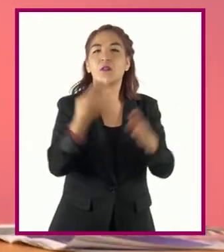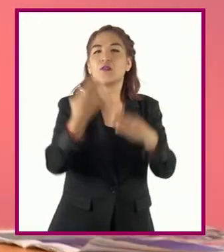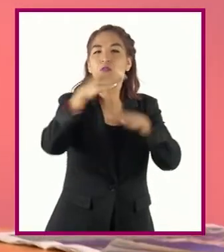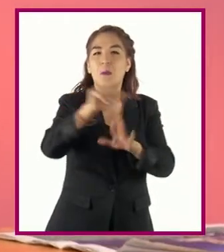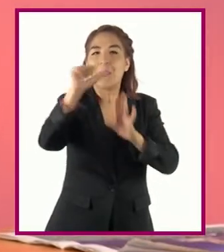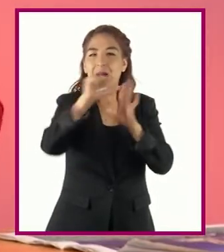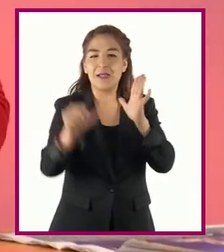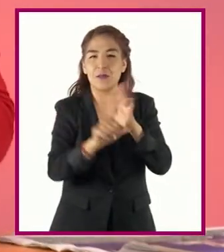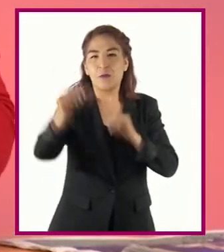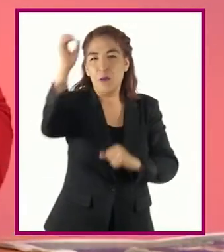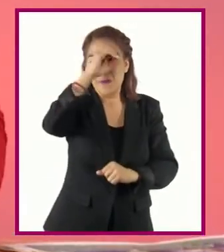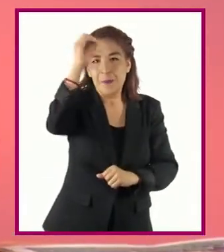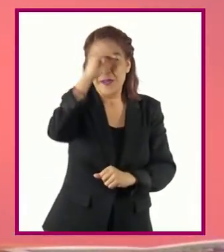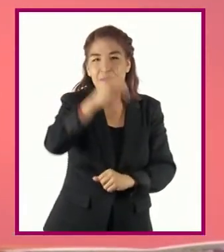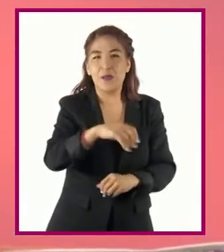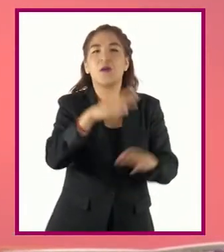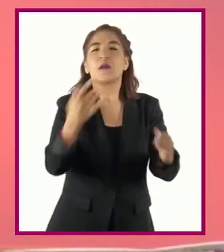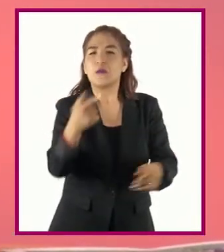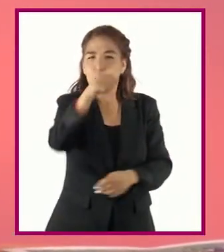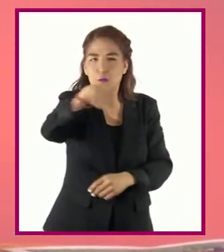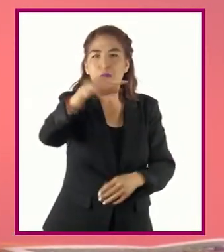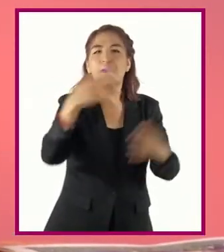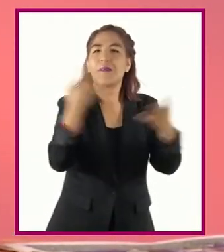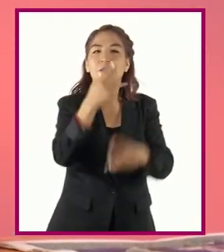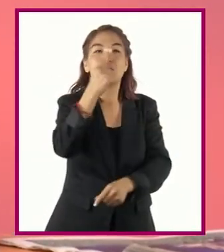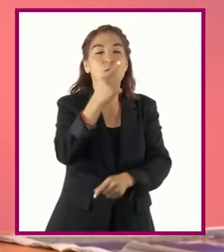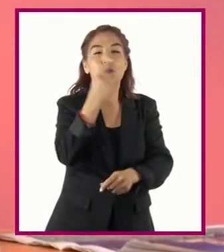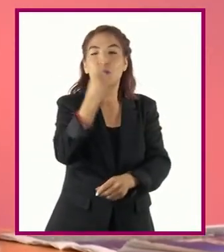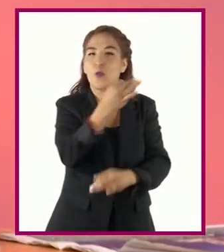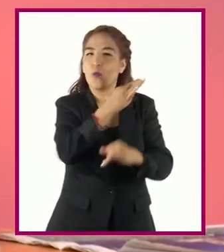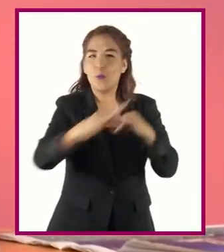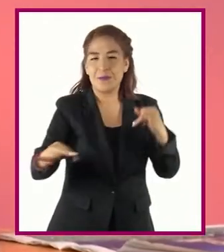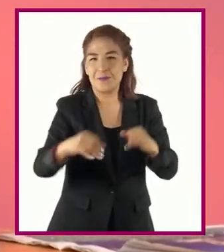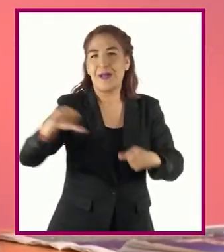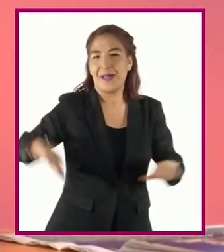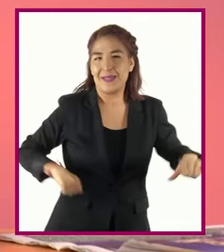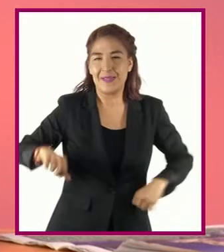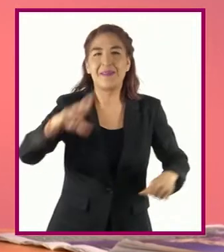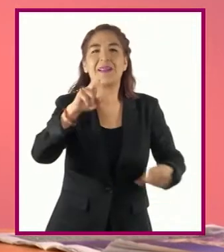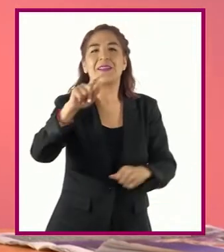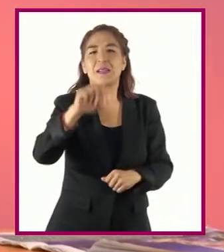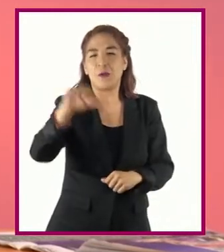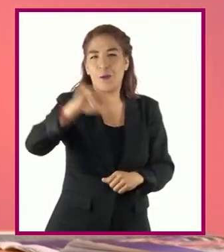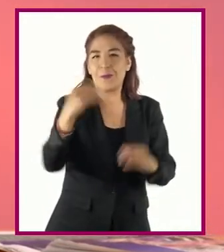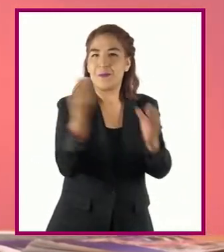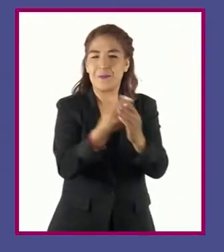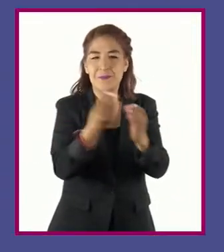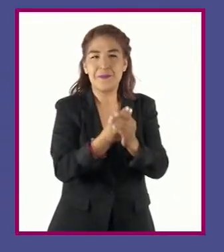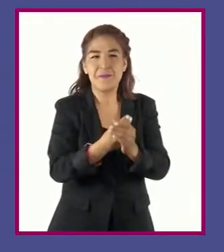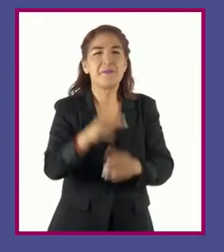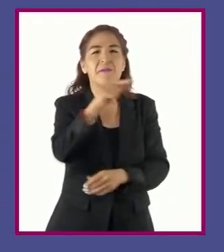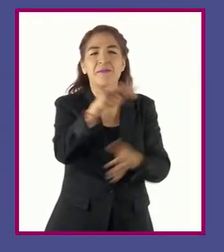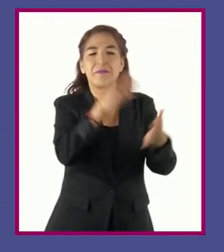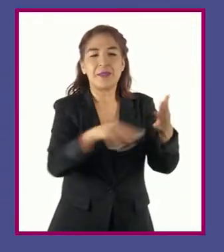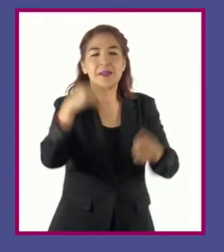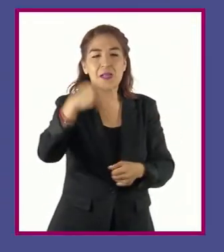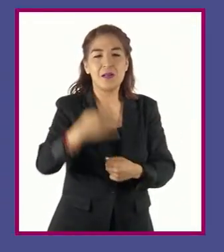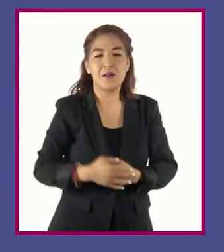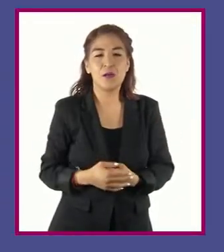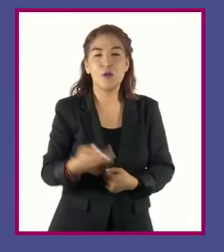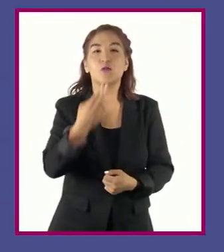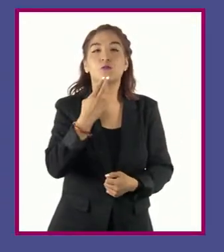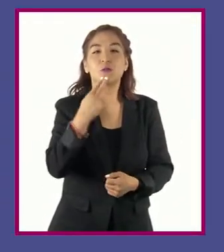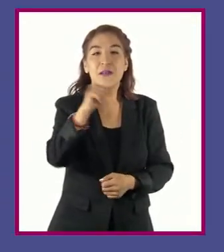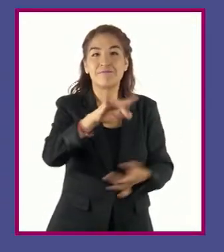artículo de opinión y realicemos el último reto de nuestra sesión. El artículo se llama El uso de las